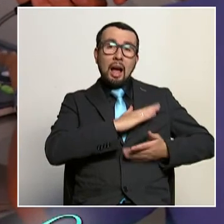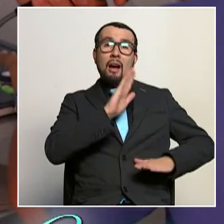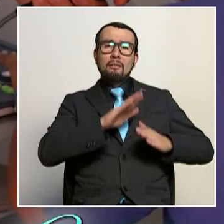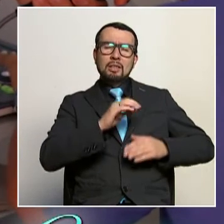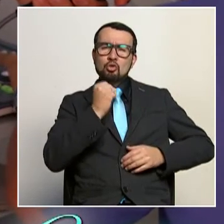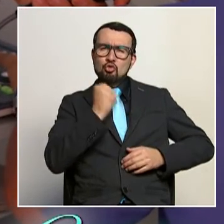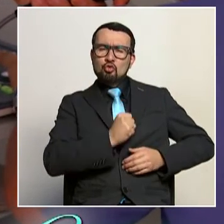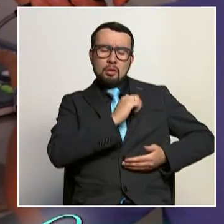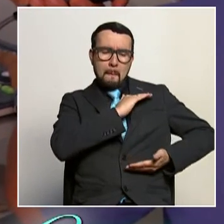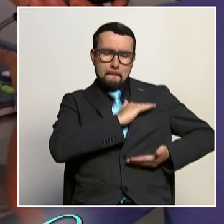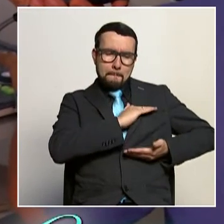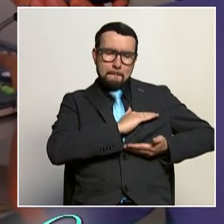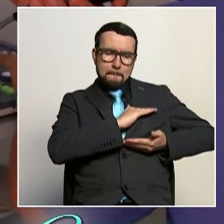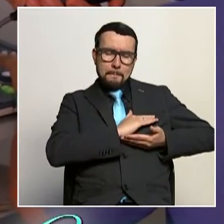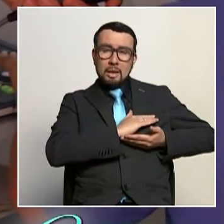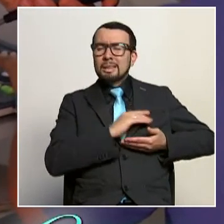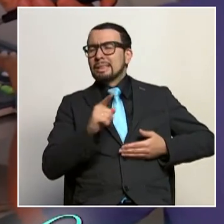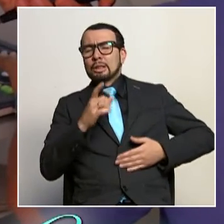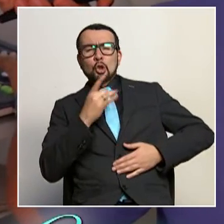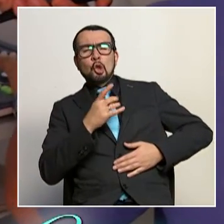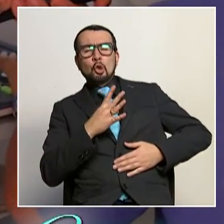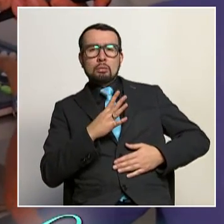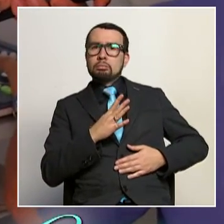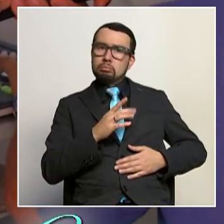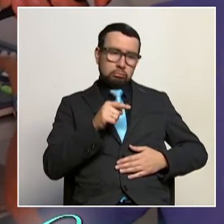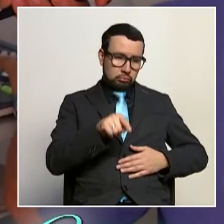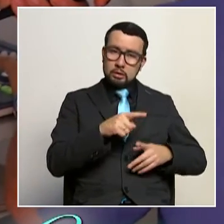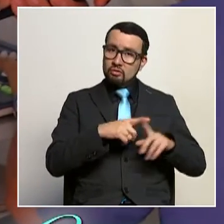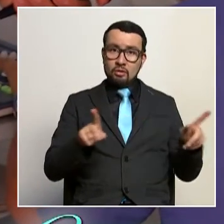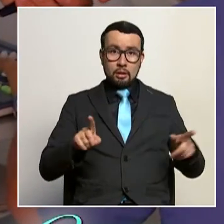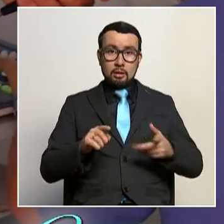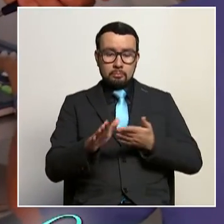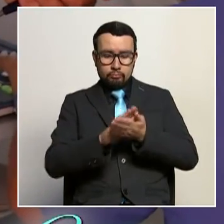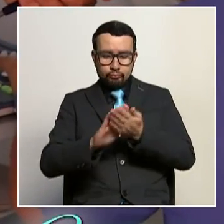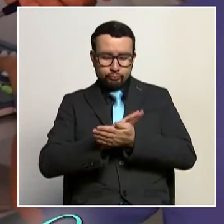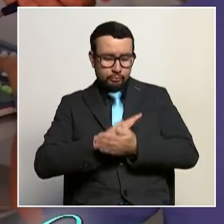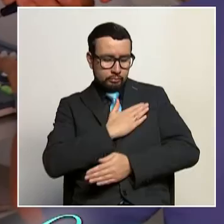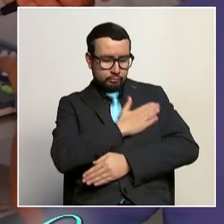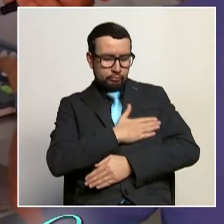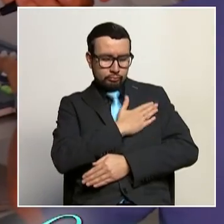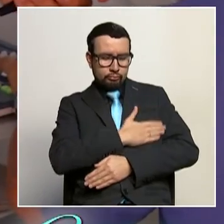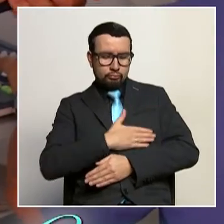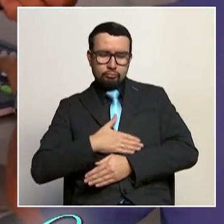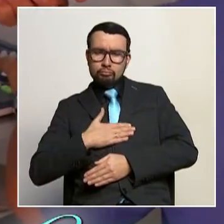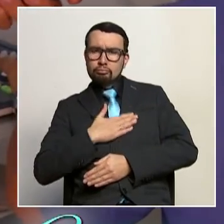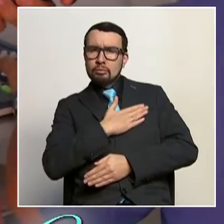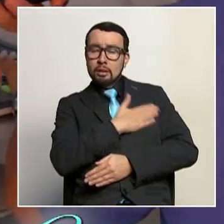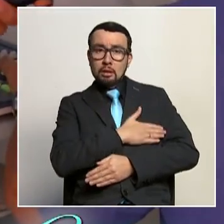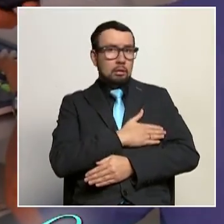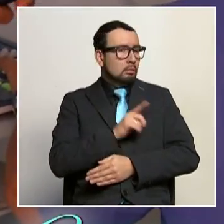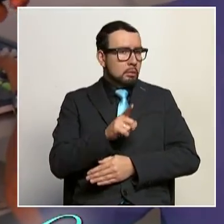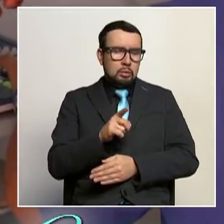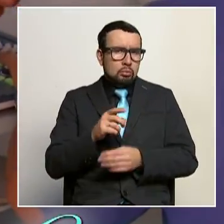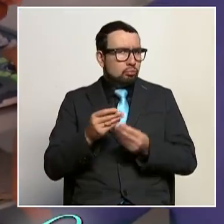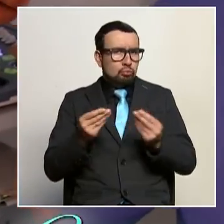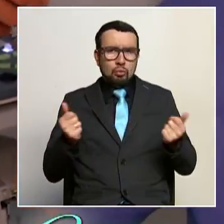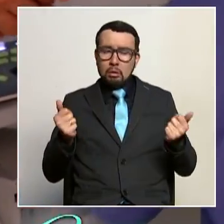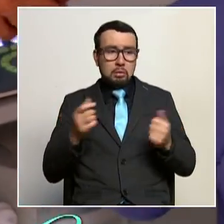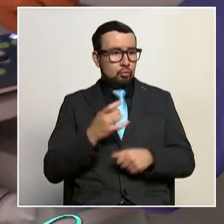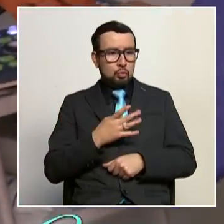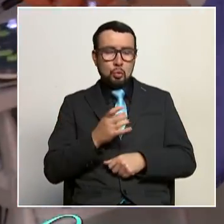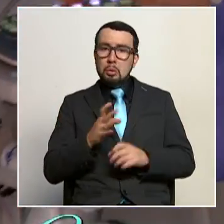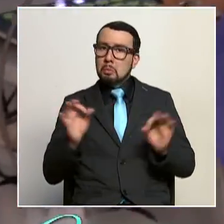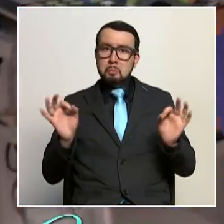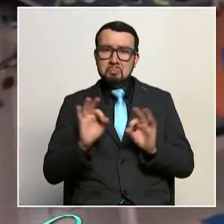apretan bastante y las pacientes se quejan de dolor. Este examen no es doloroso, es un examen relativamente,